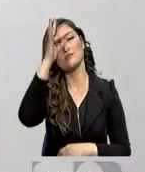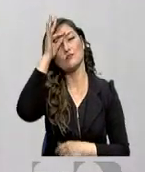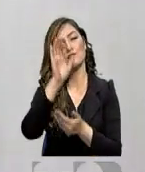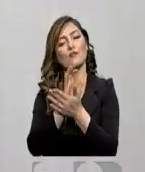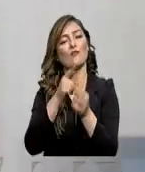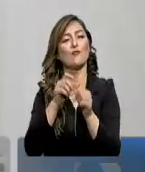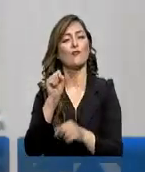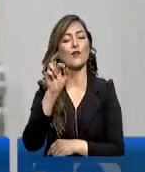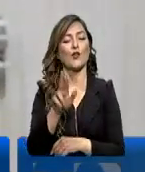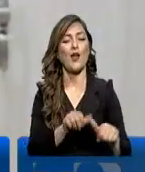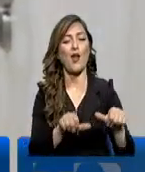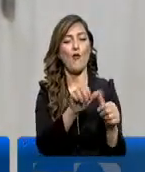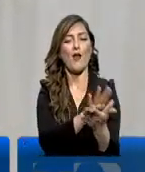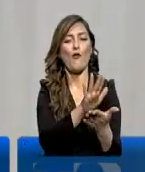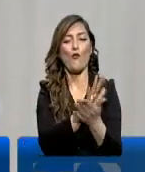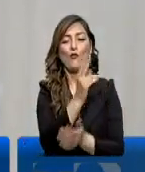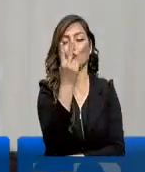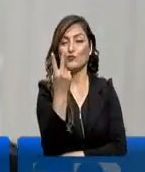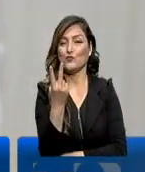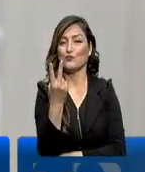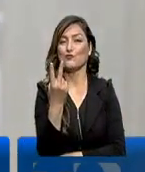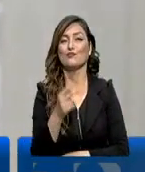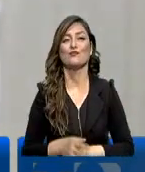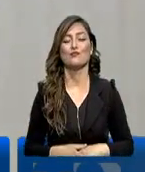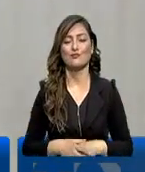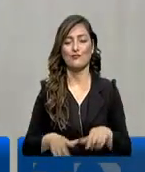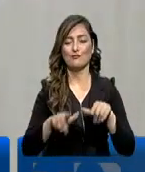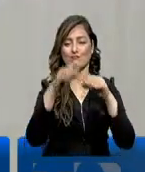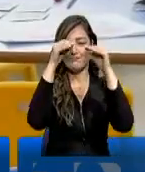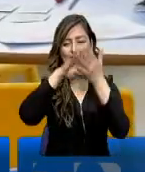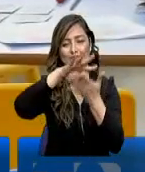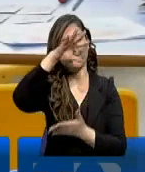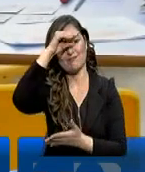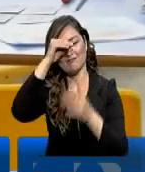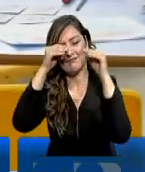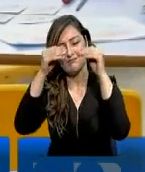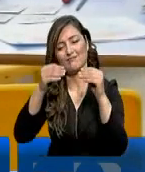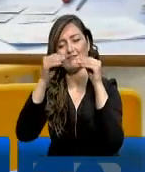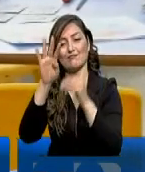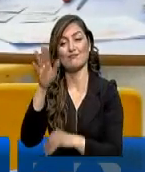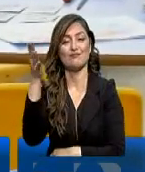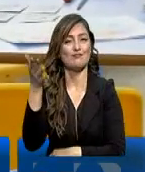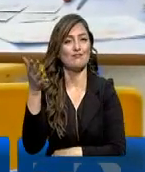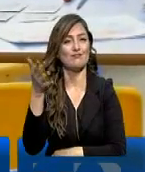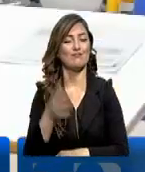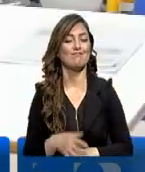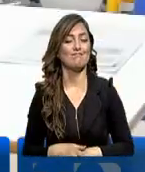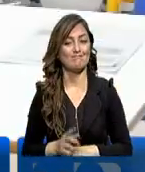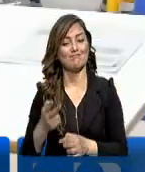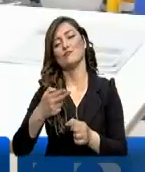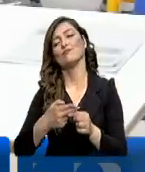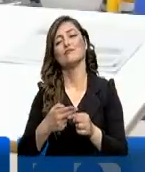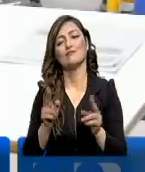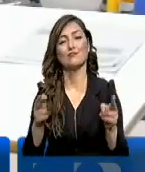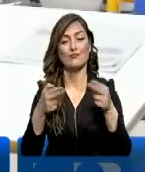tiene 2 aulas hospitalarias. Estos espacios de enseñanza y aprendizaje cuentan con 4 docentes, quienes también acuden a